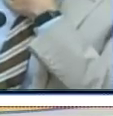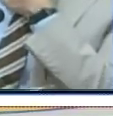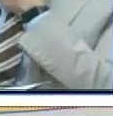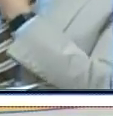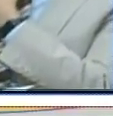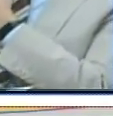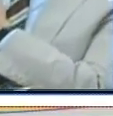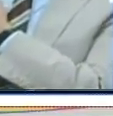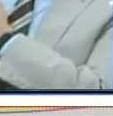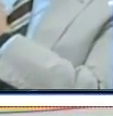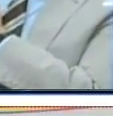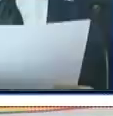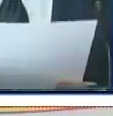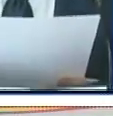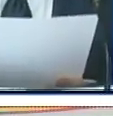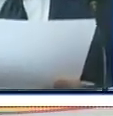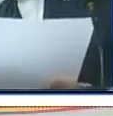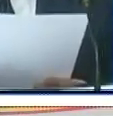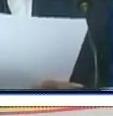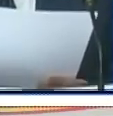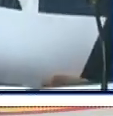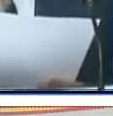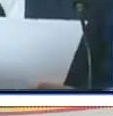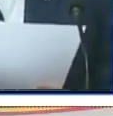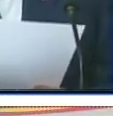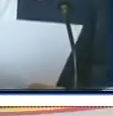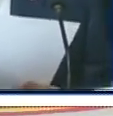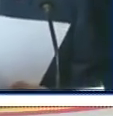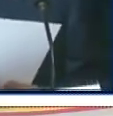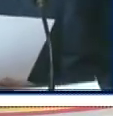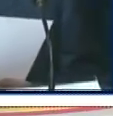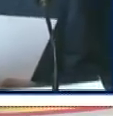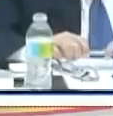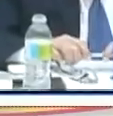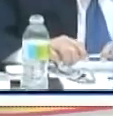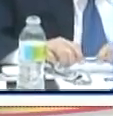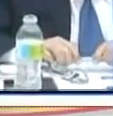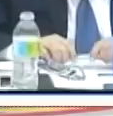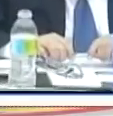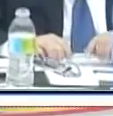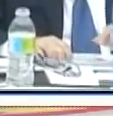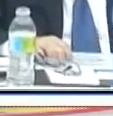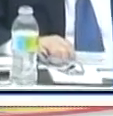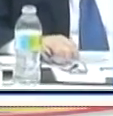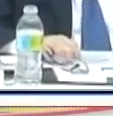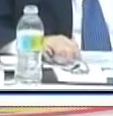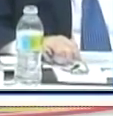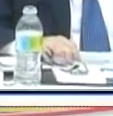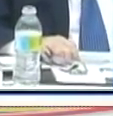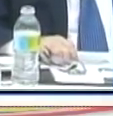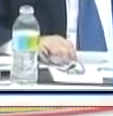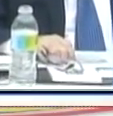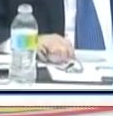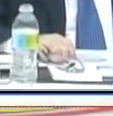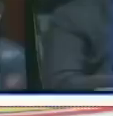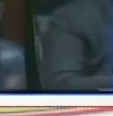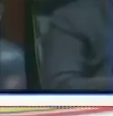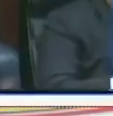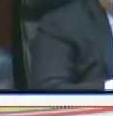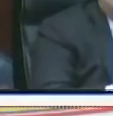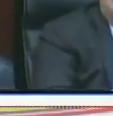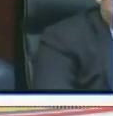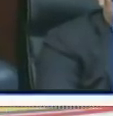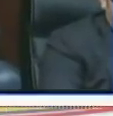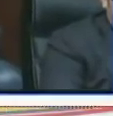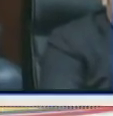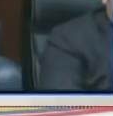Venezuela, y lo logré, lo he logrado. Hoy senté a la MUC en la mesa de diálogo de